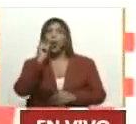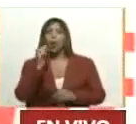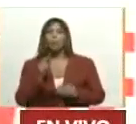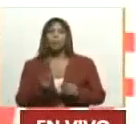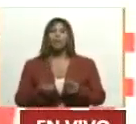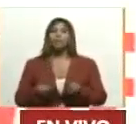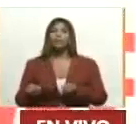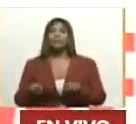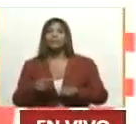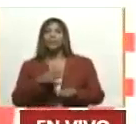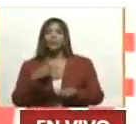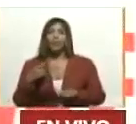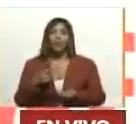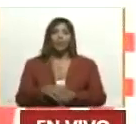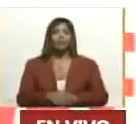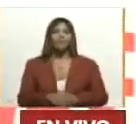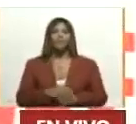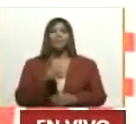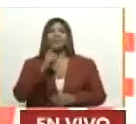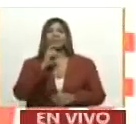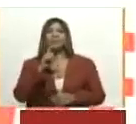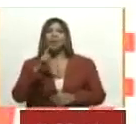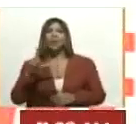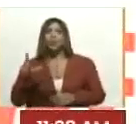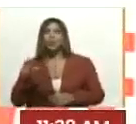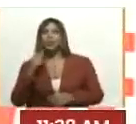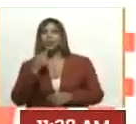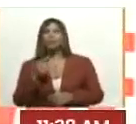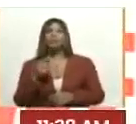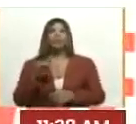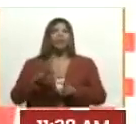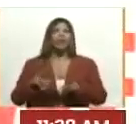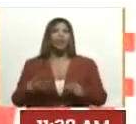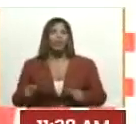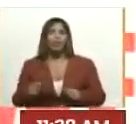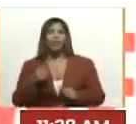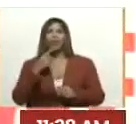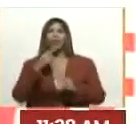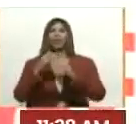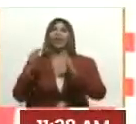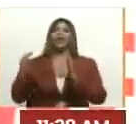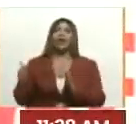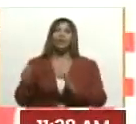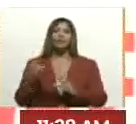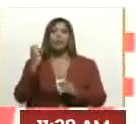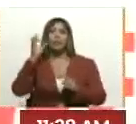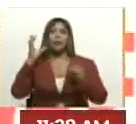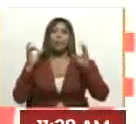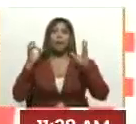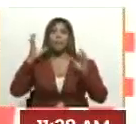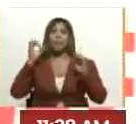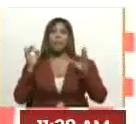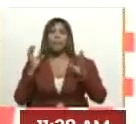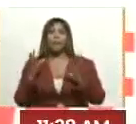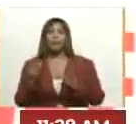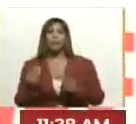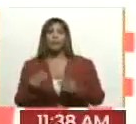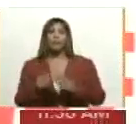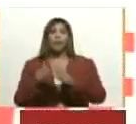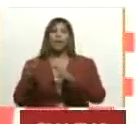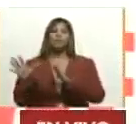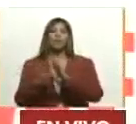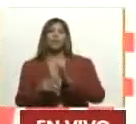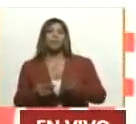del narcotráfico. ¿Quién es Lula? Lula es un ladrón que tiene una casa que no es de él, que la